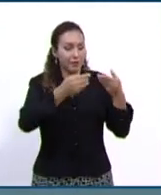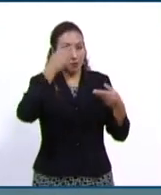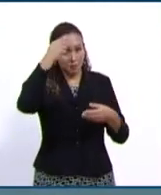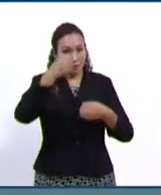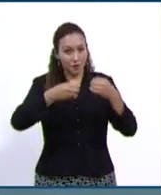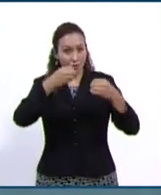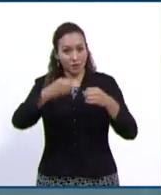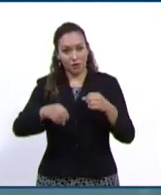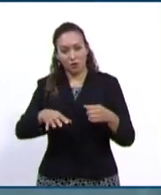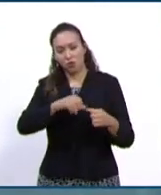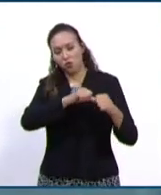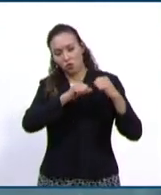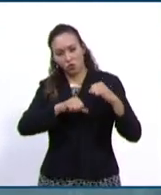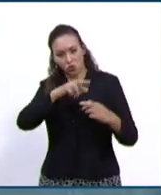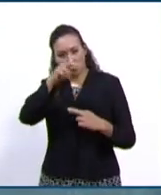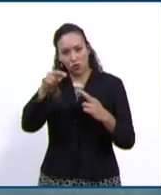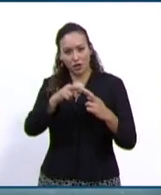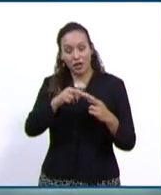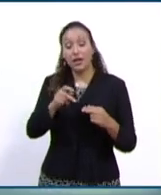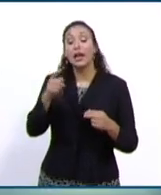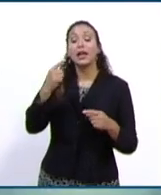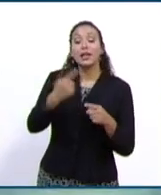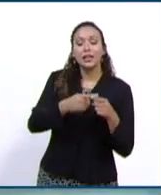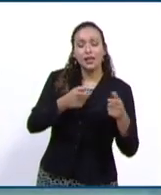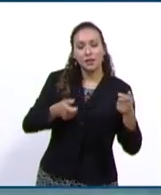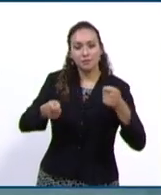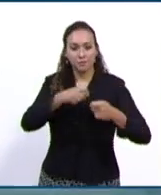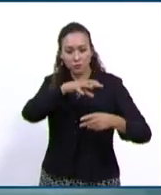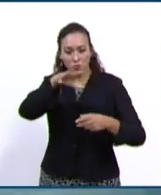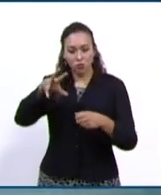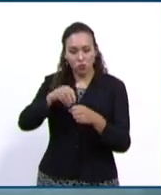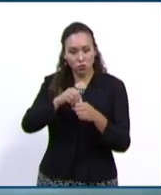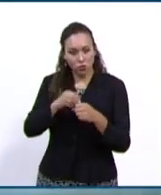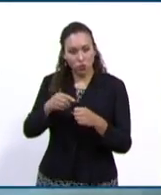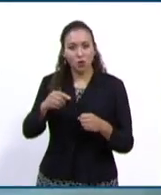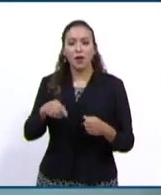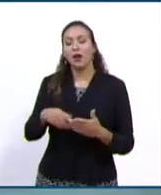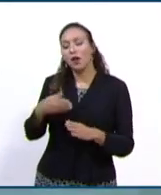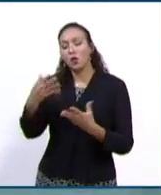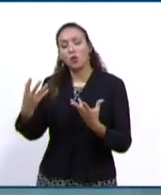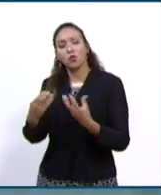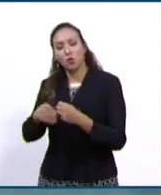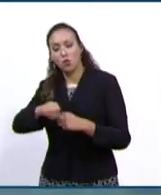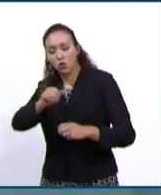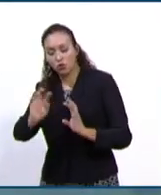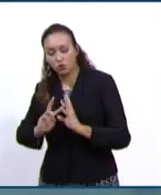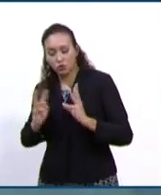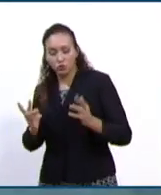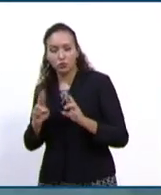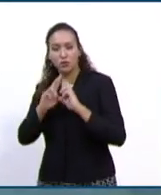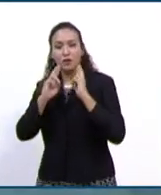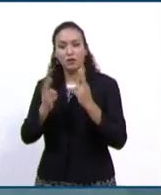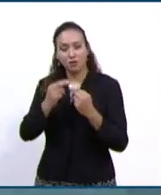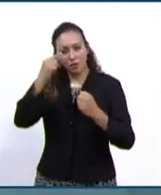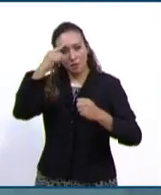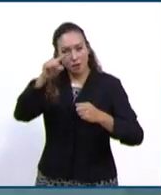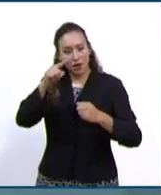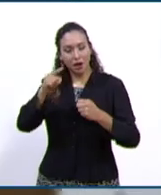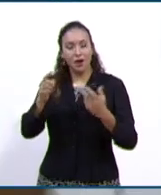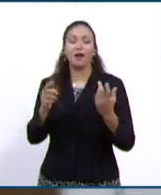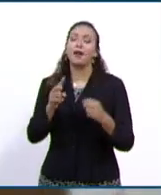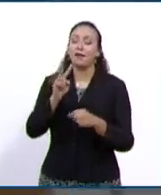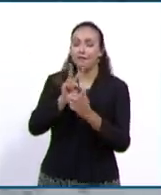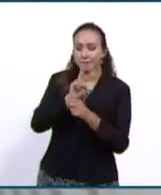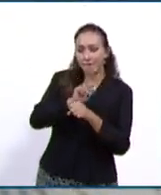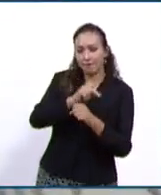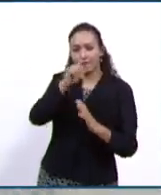ejerza jurisdicción por territorio y por materia sobre el Tribunal Colegiado de Circuito que emitió el primero de los